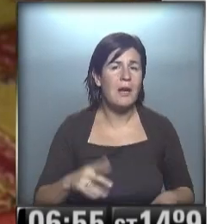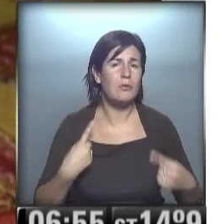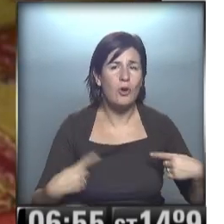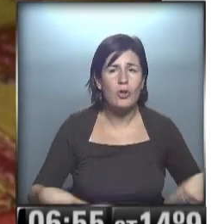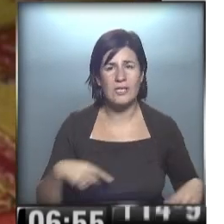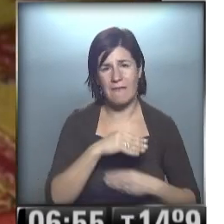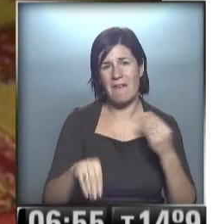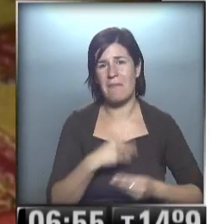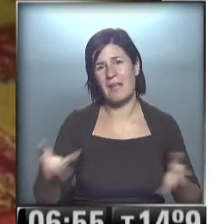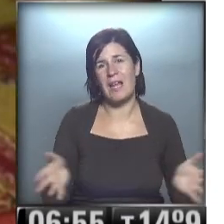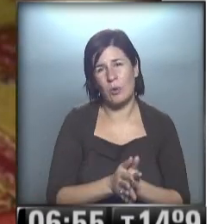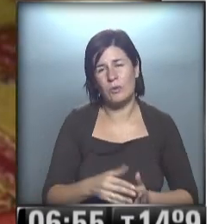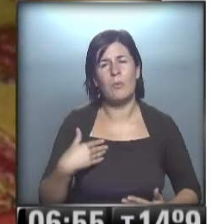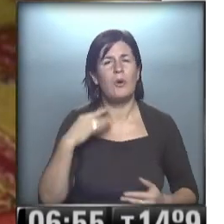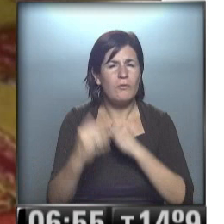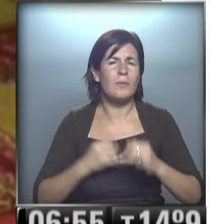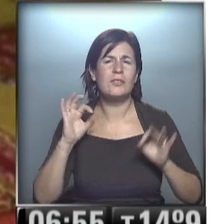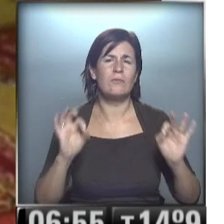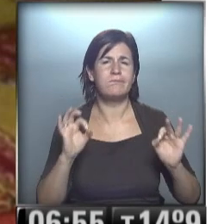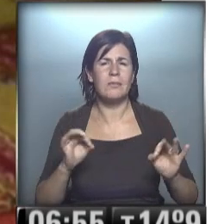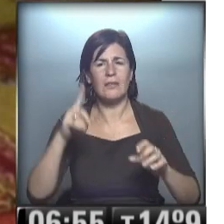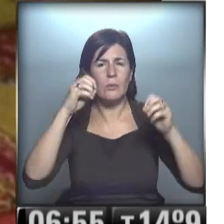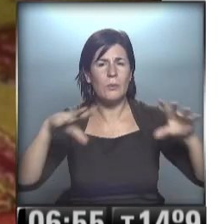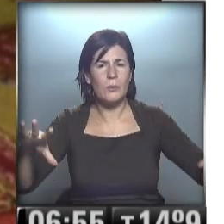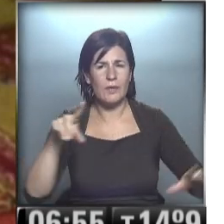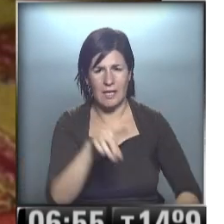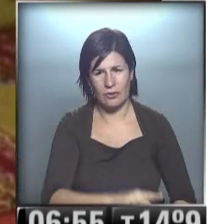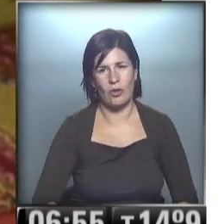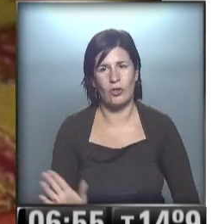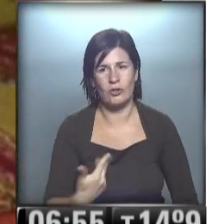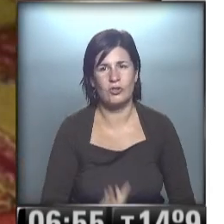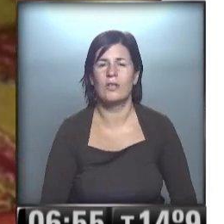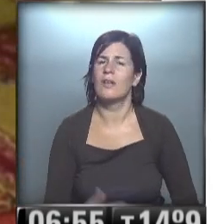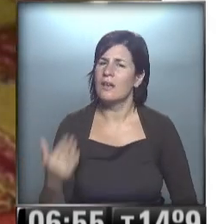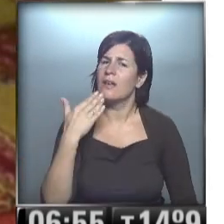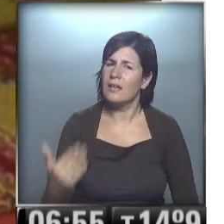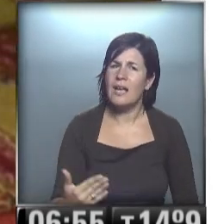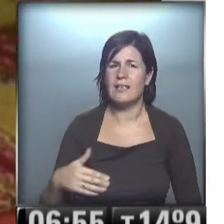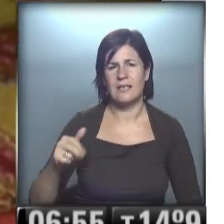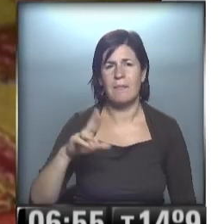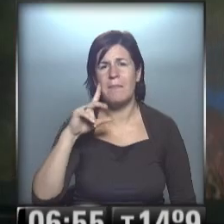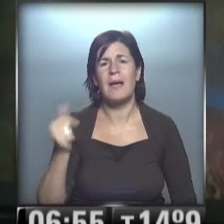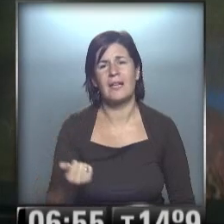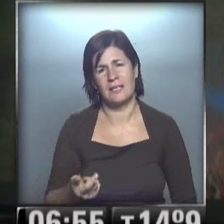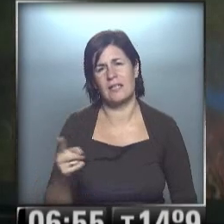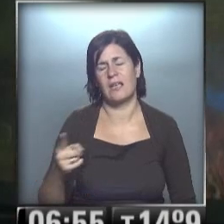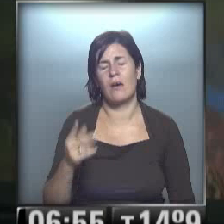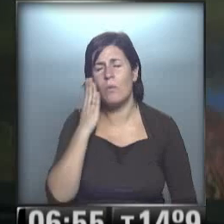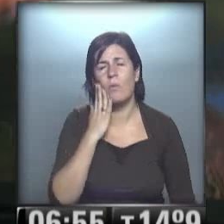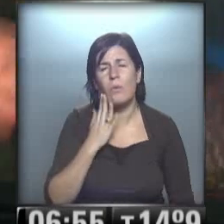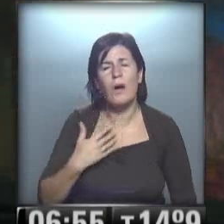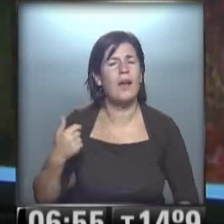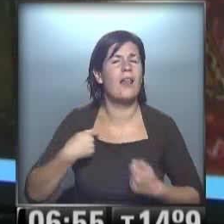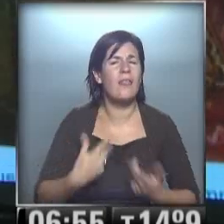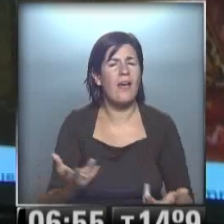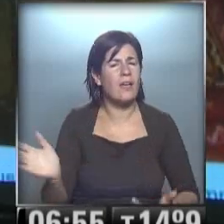Gracias por informarnos siempre. Bendiciones para todos. Gracias, María Tesei. Muchísimas gracias por tus deseos generosos, amplios